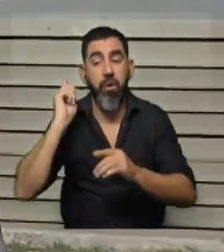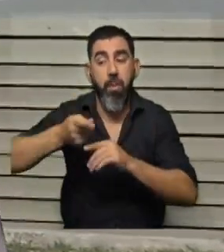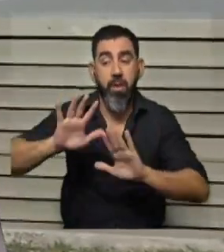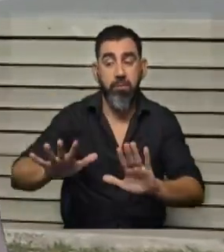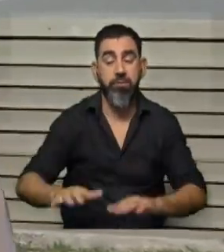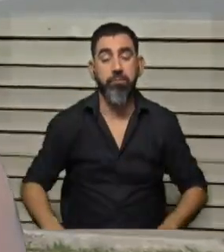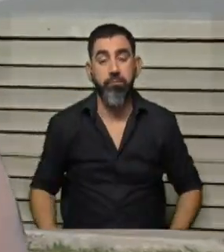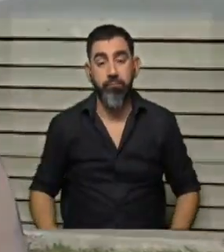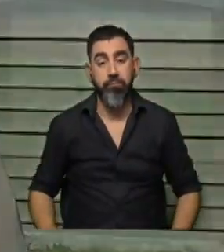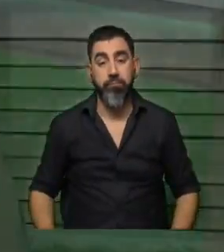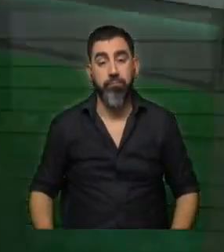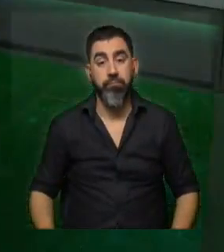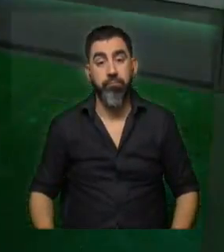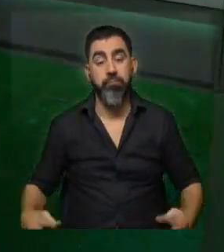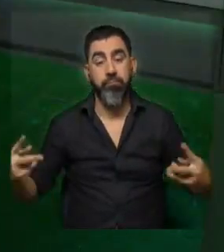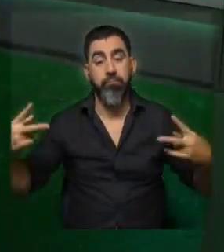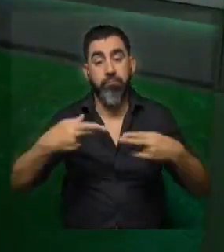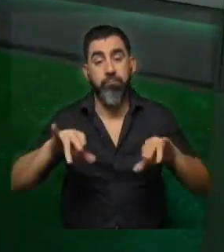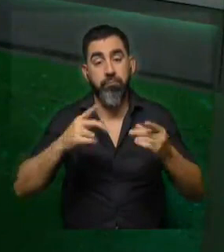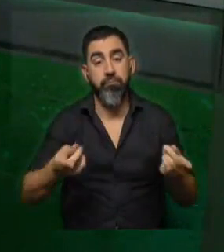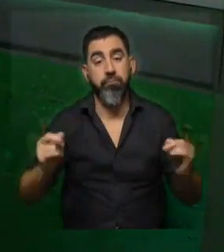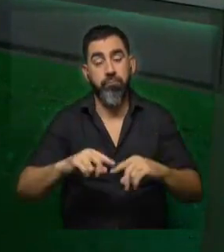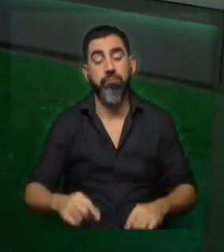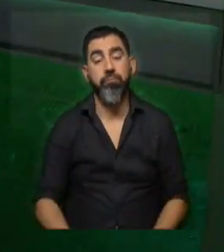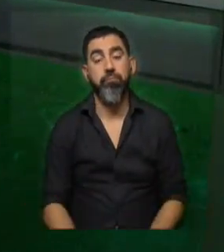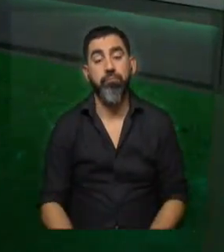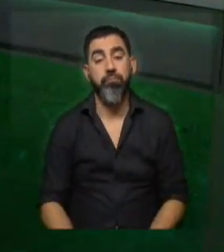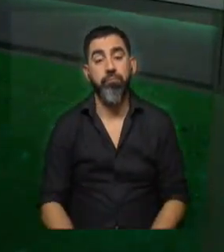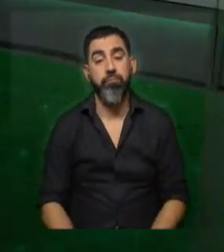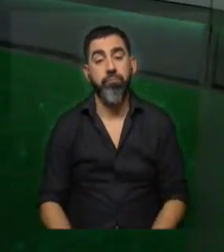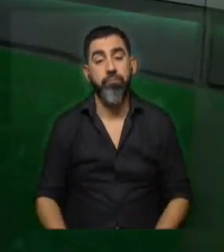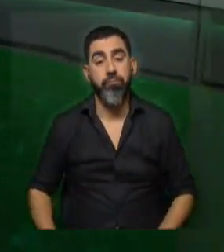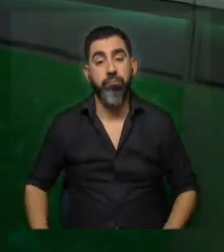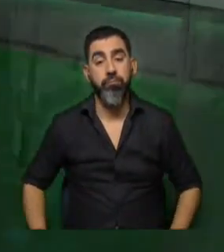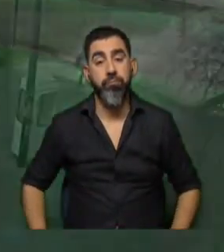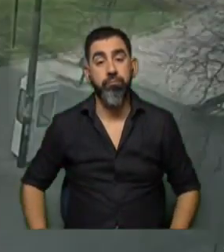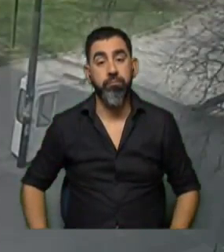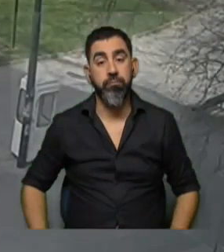exige hacemos una pausa muy breve y volvemos enseguida